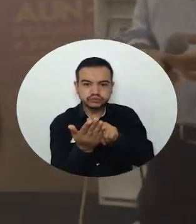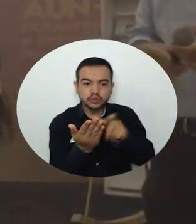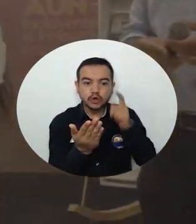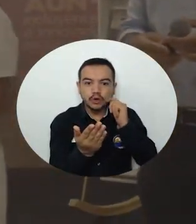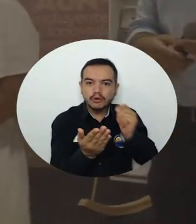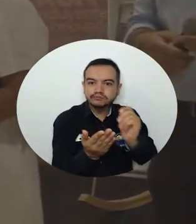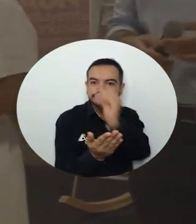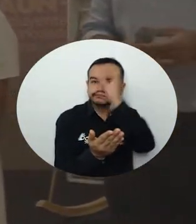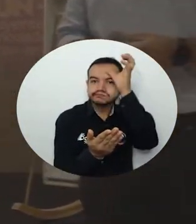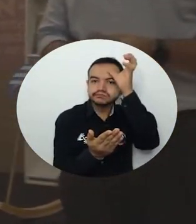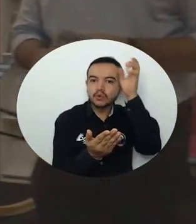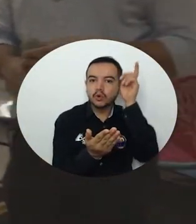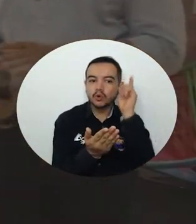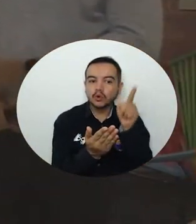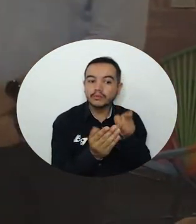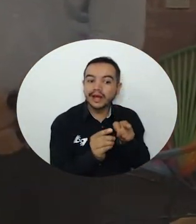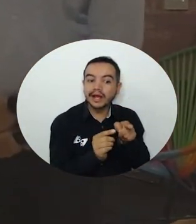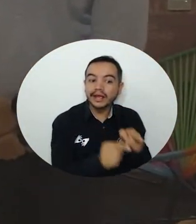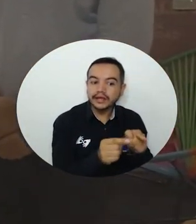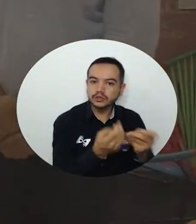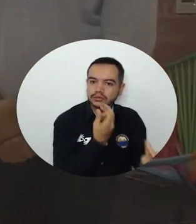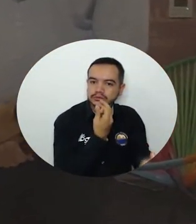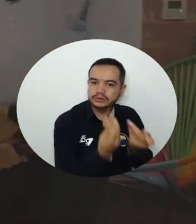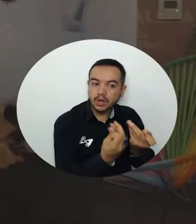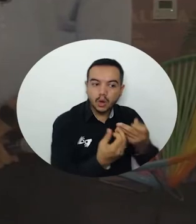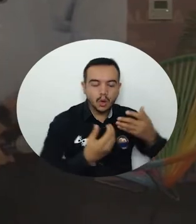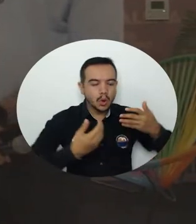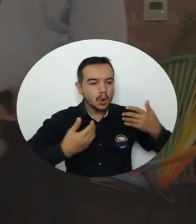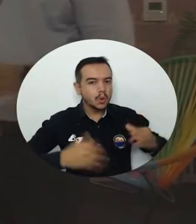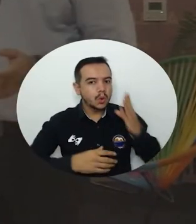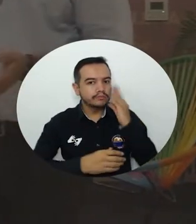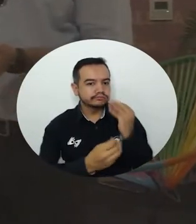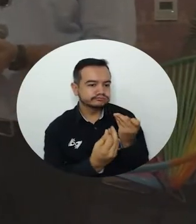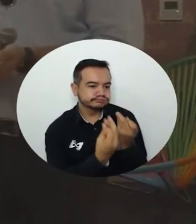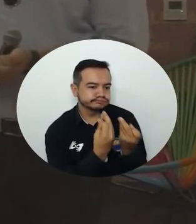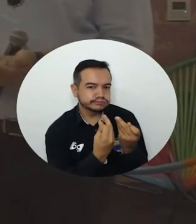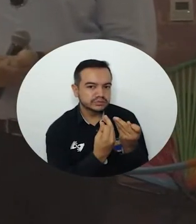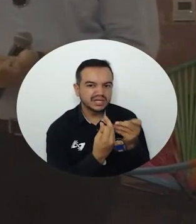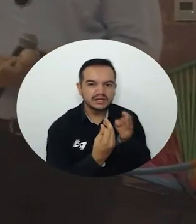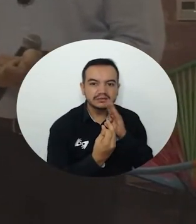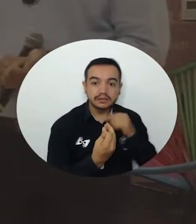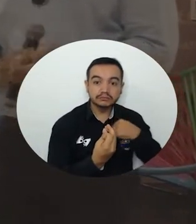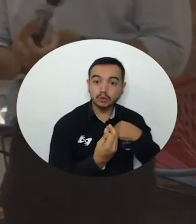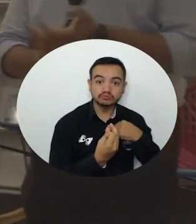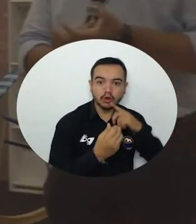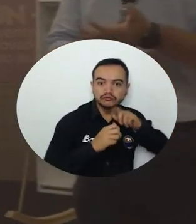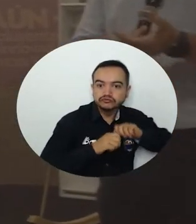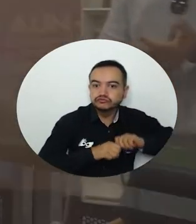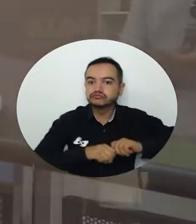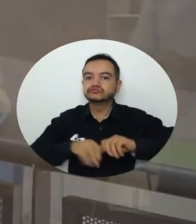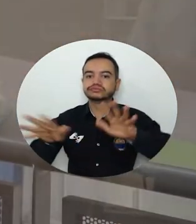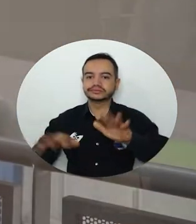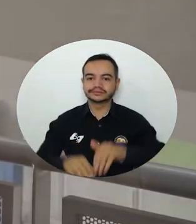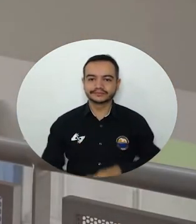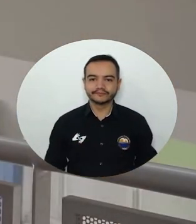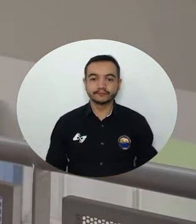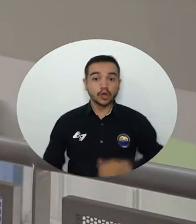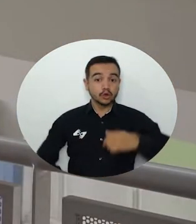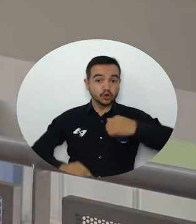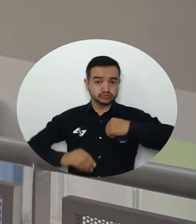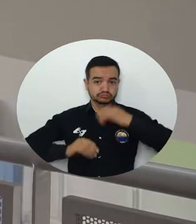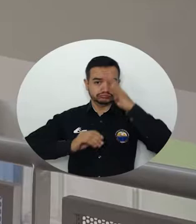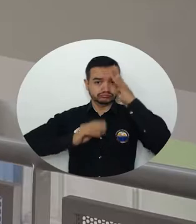conocimiento que se adquiere dentro de las comunidades indígenas para el público en general. Innovación en